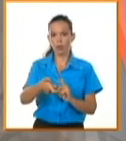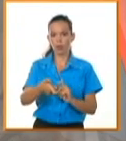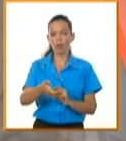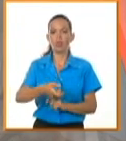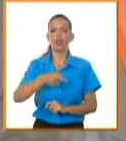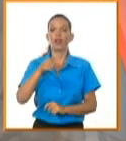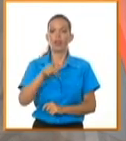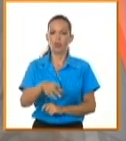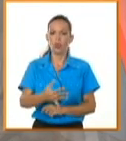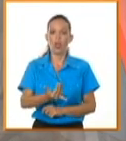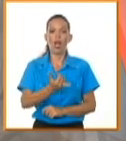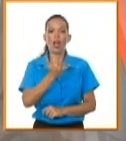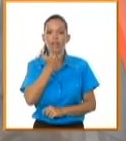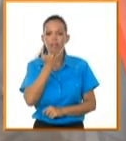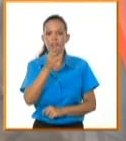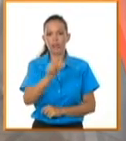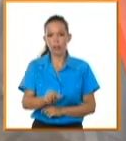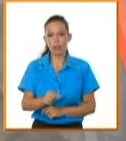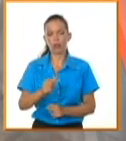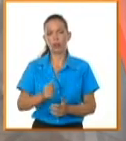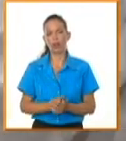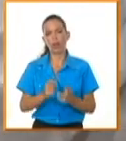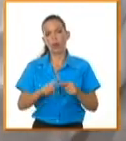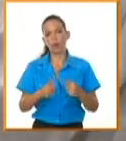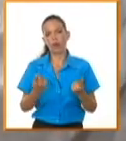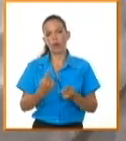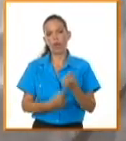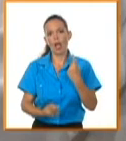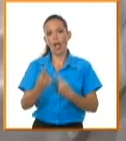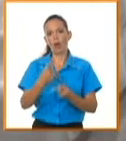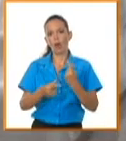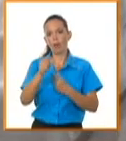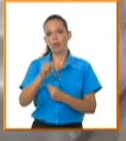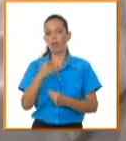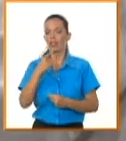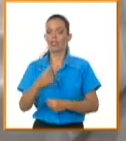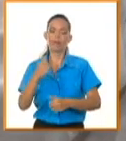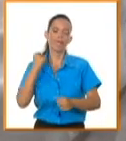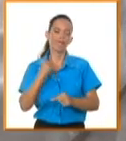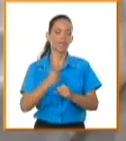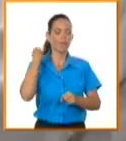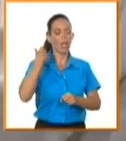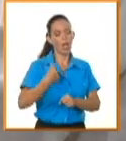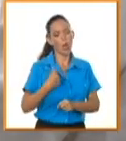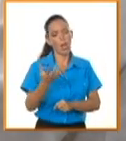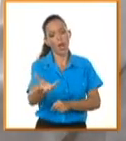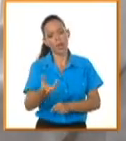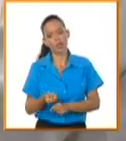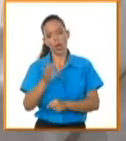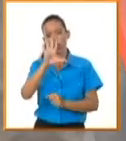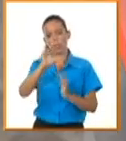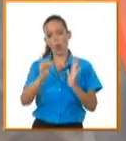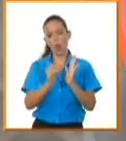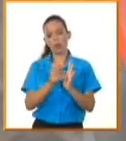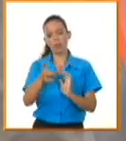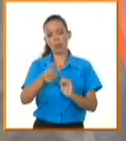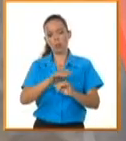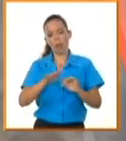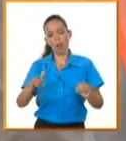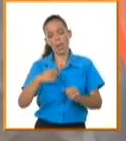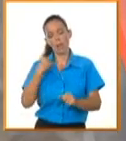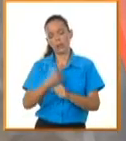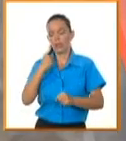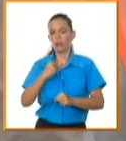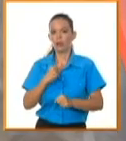las operaciones de la persona natural no es así no es así aquí yo quiero explicar que este